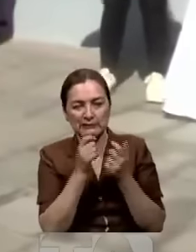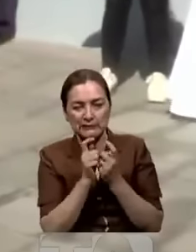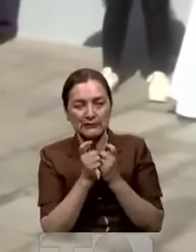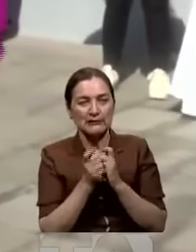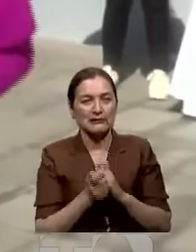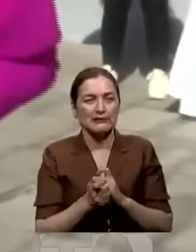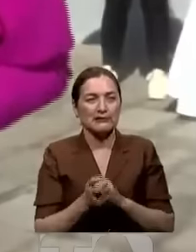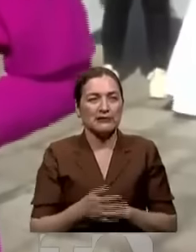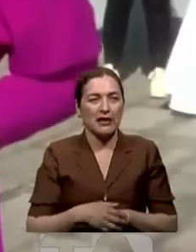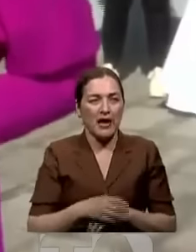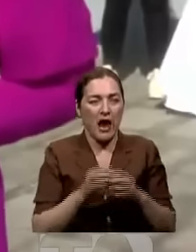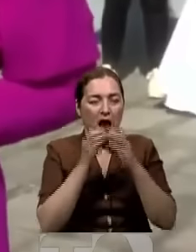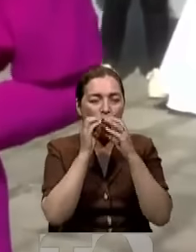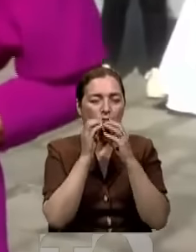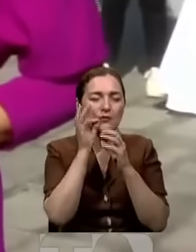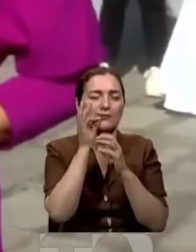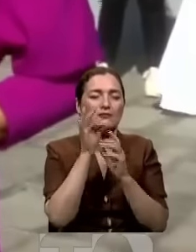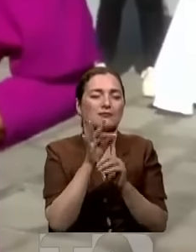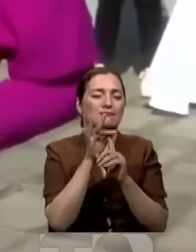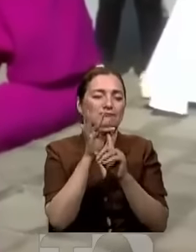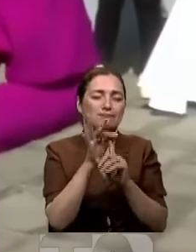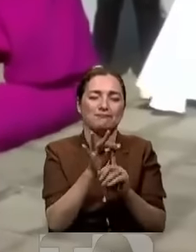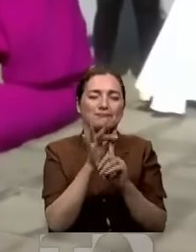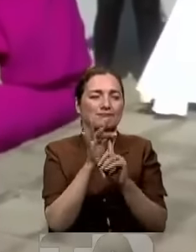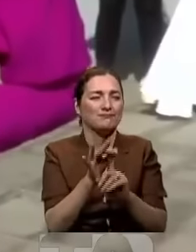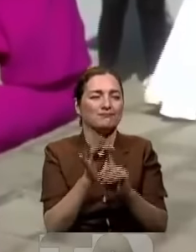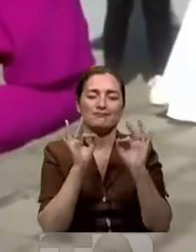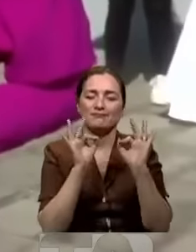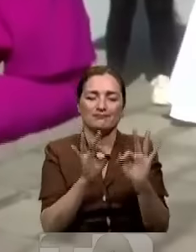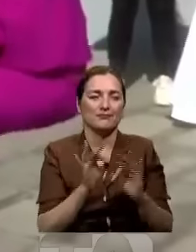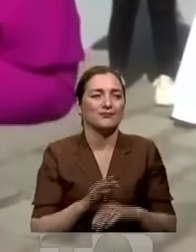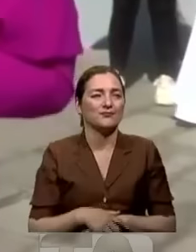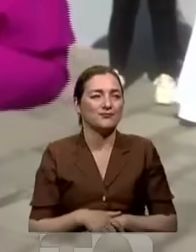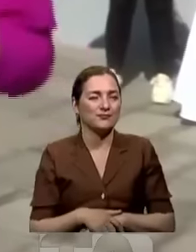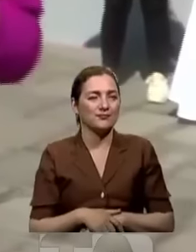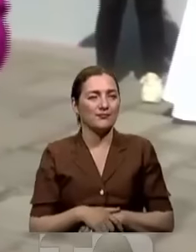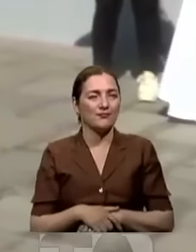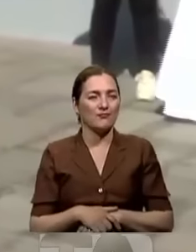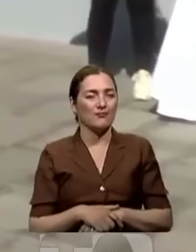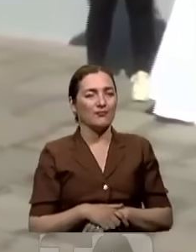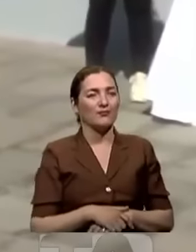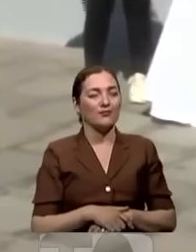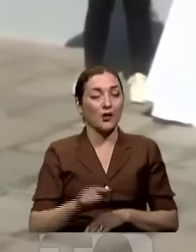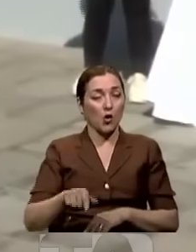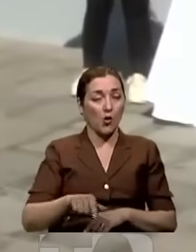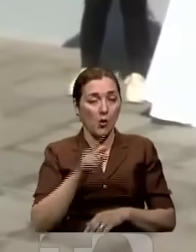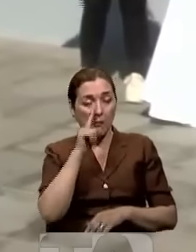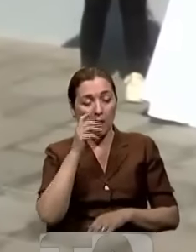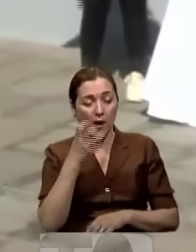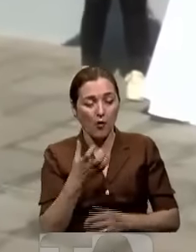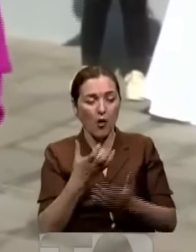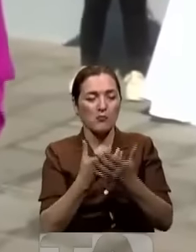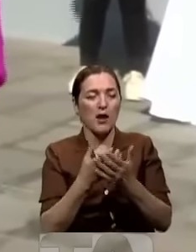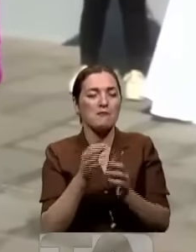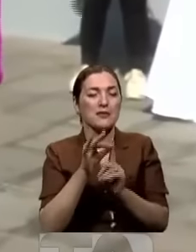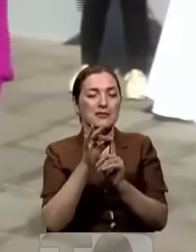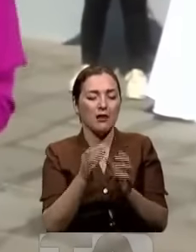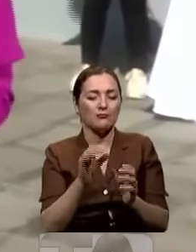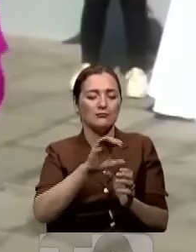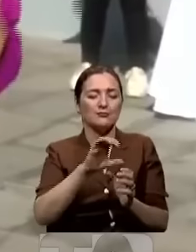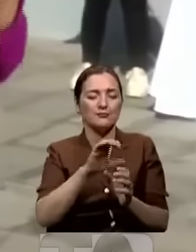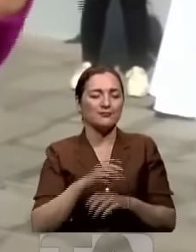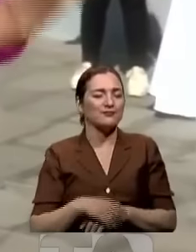pero el sabor sigue siendo único y realmente exquisito. Y cada una el día de hoy le ha puesto su toquecito especial.